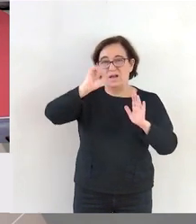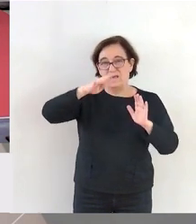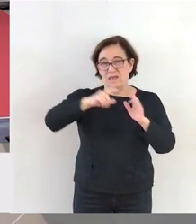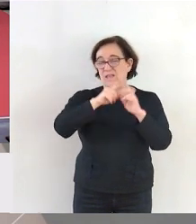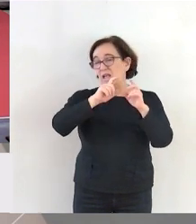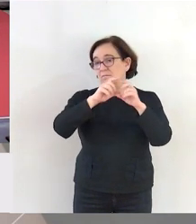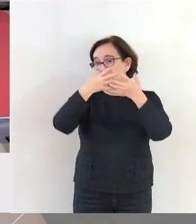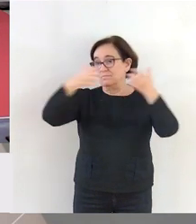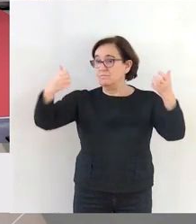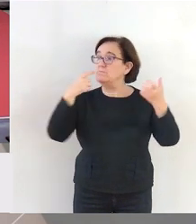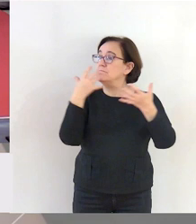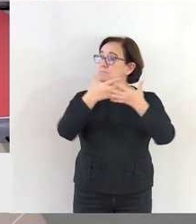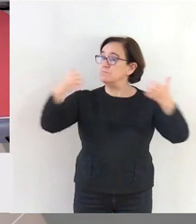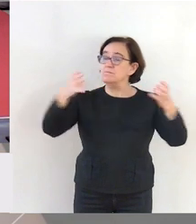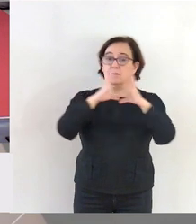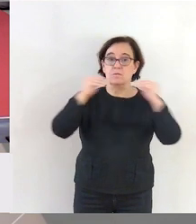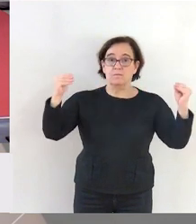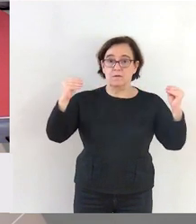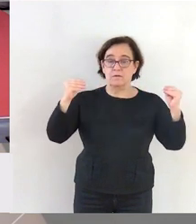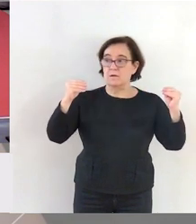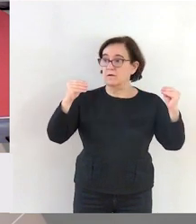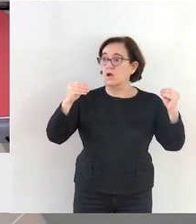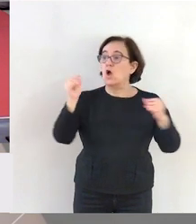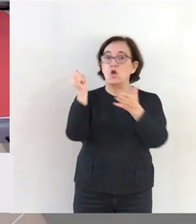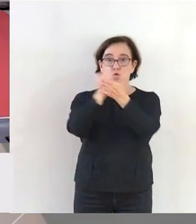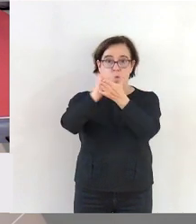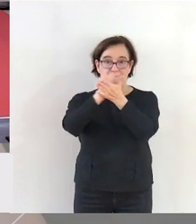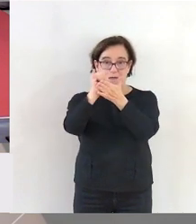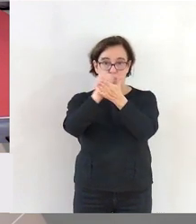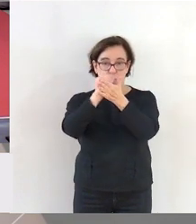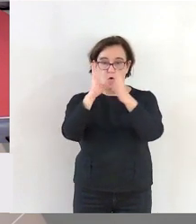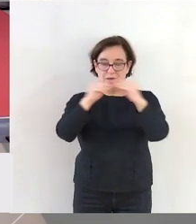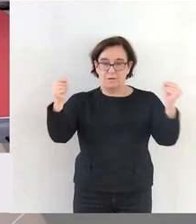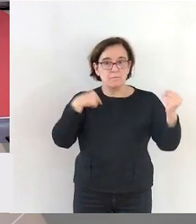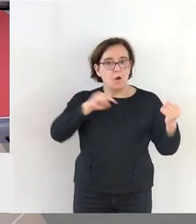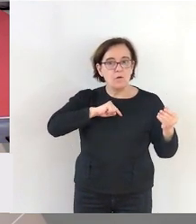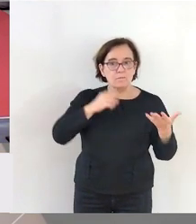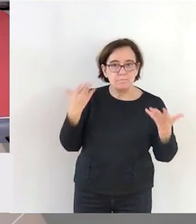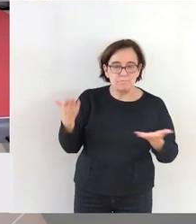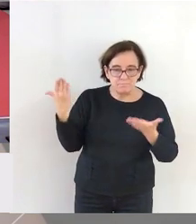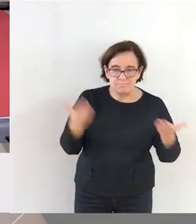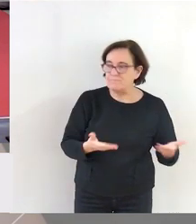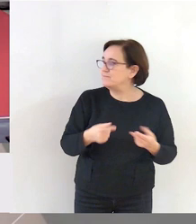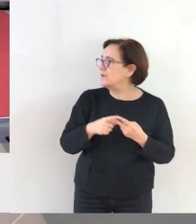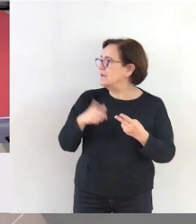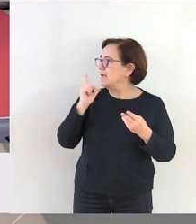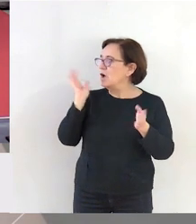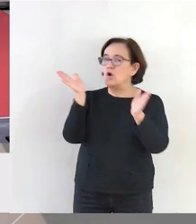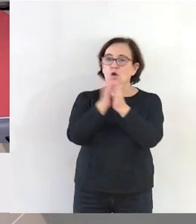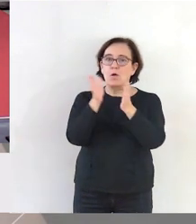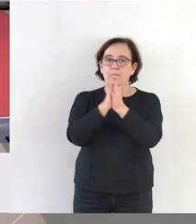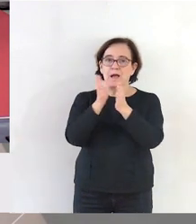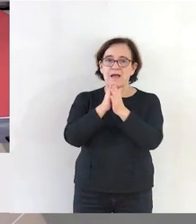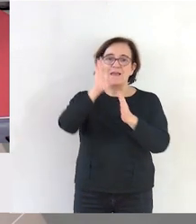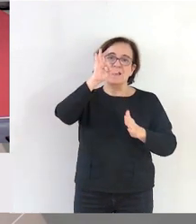humanitarian cooperation de la Universidad de forhan en Nueva York Así que también Un gusto tenerte Y por supuesto nuestra compañera es